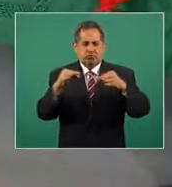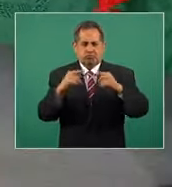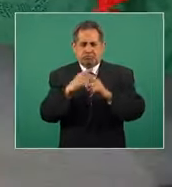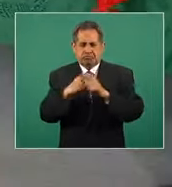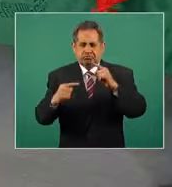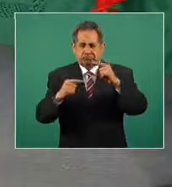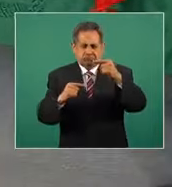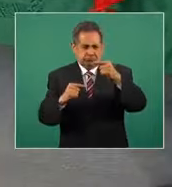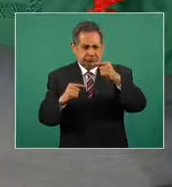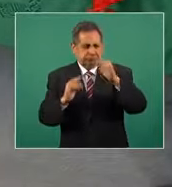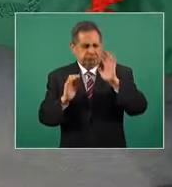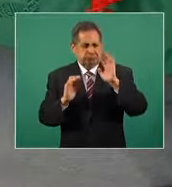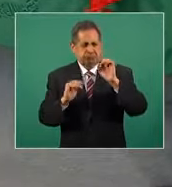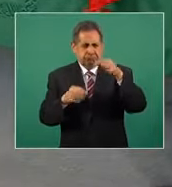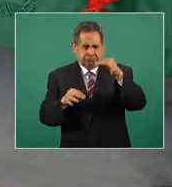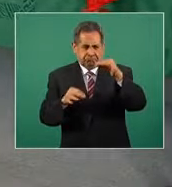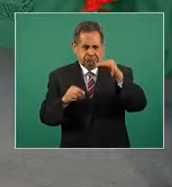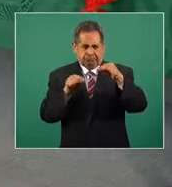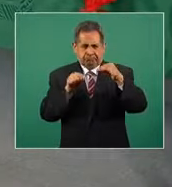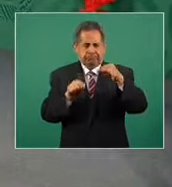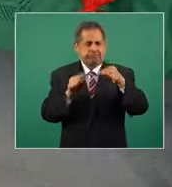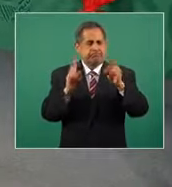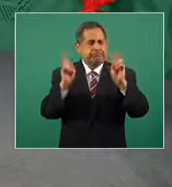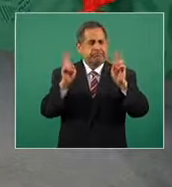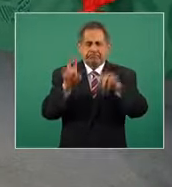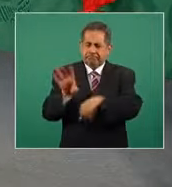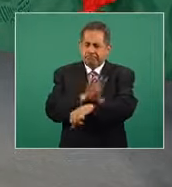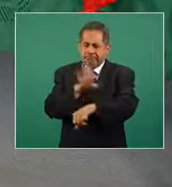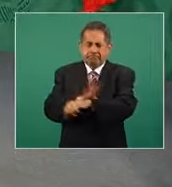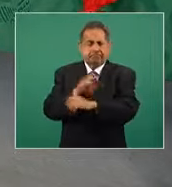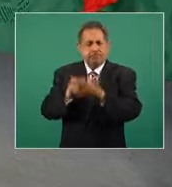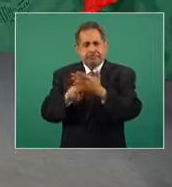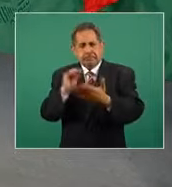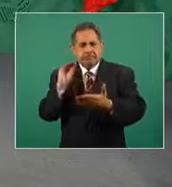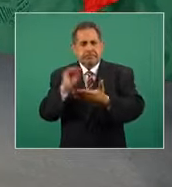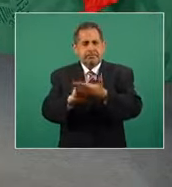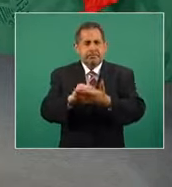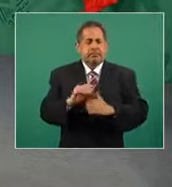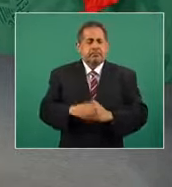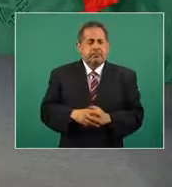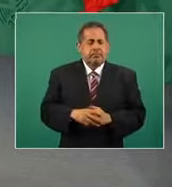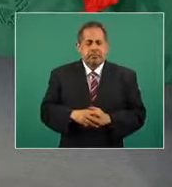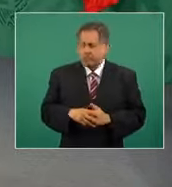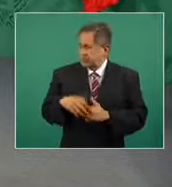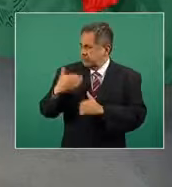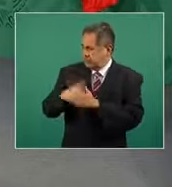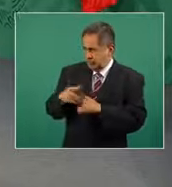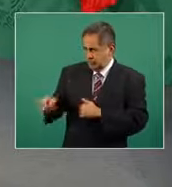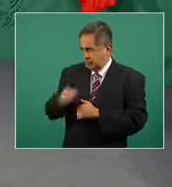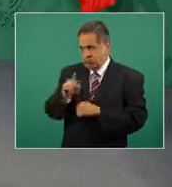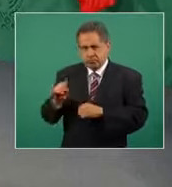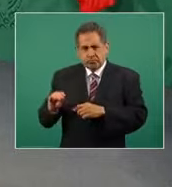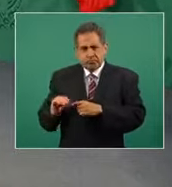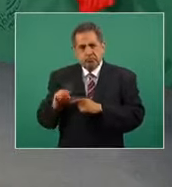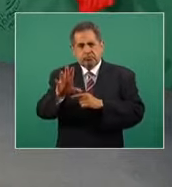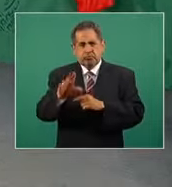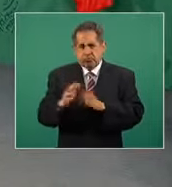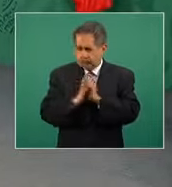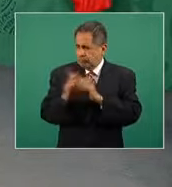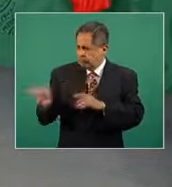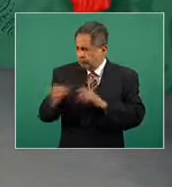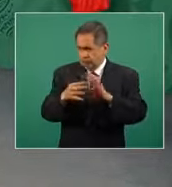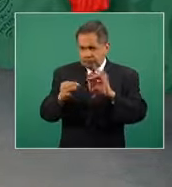en ese capítulo energético. Y voy a que, por